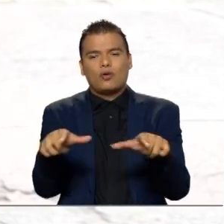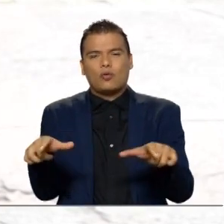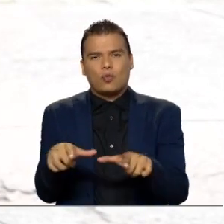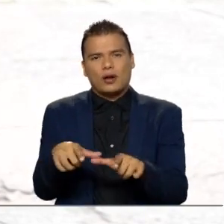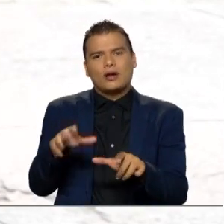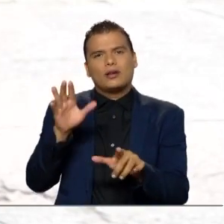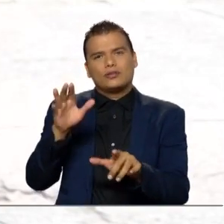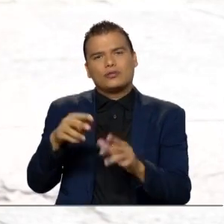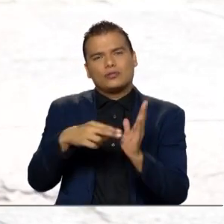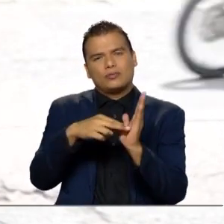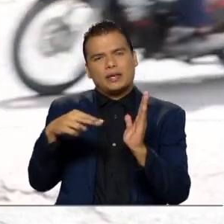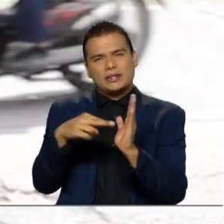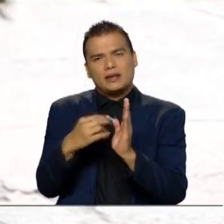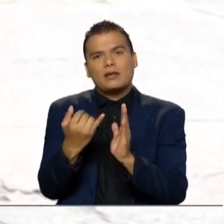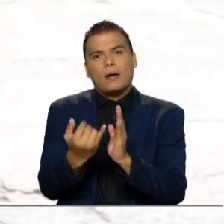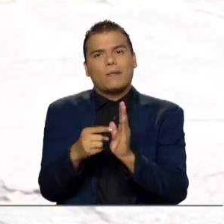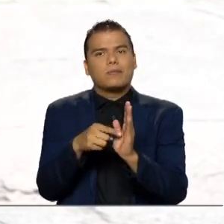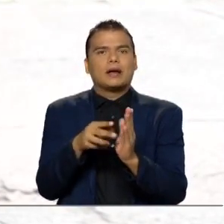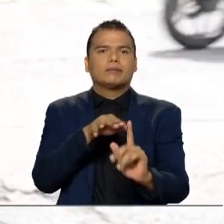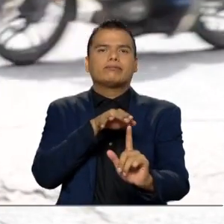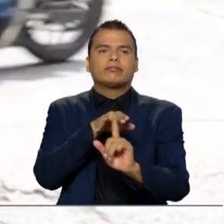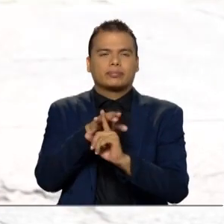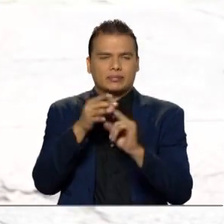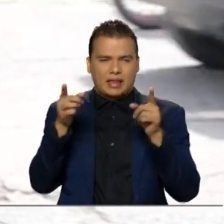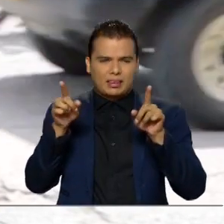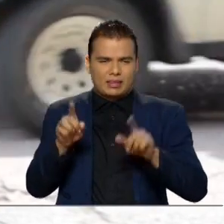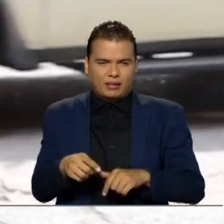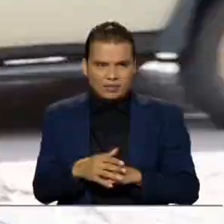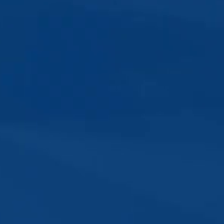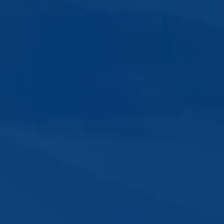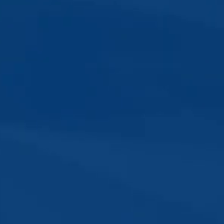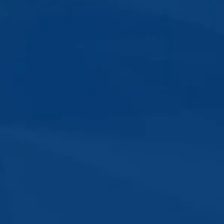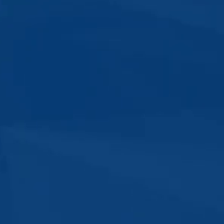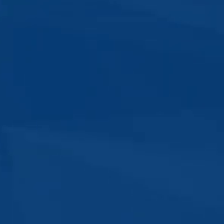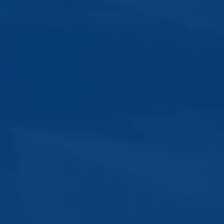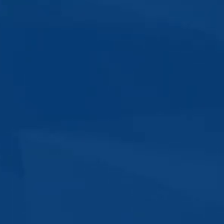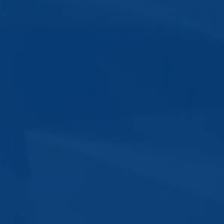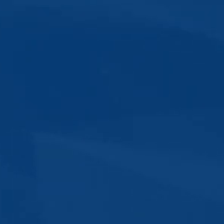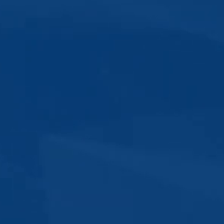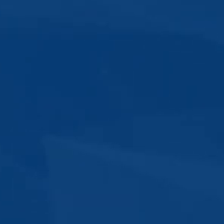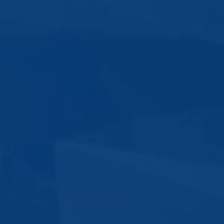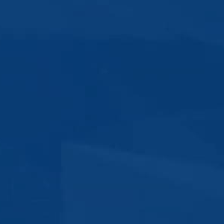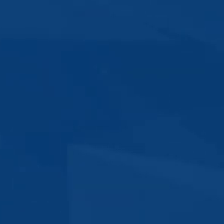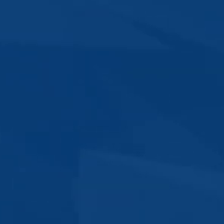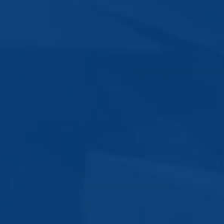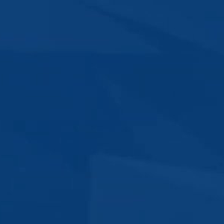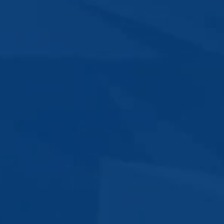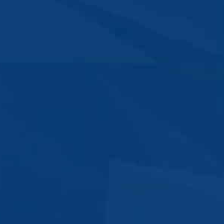maneras, muy pendientes aquí en la ciudad de Cartago por la situación que se presente.